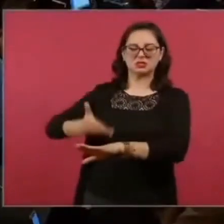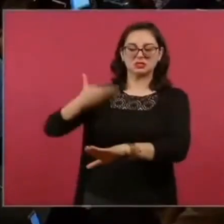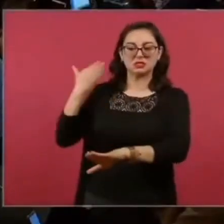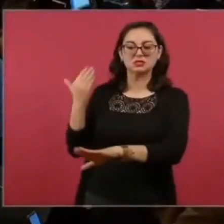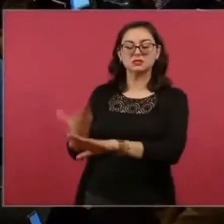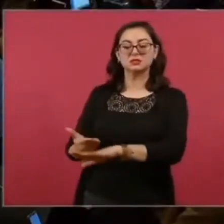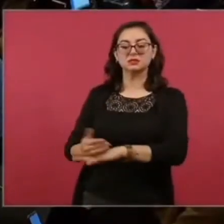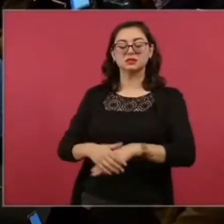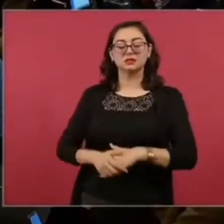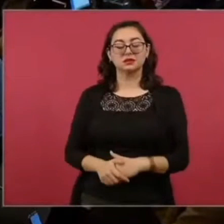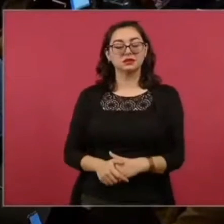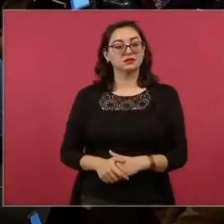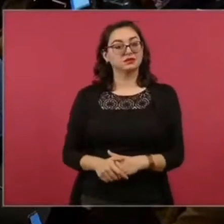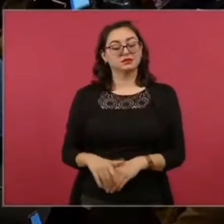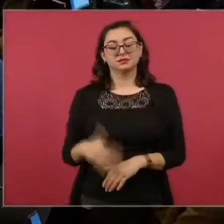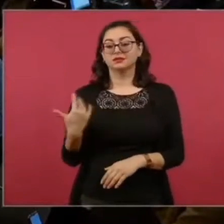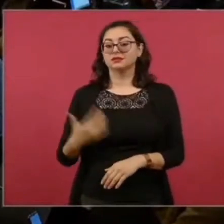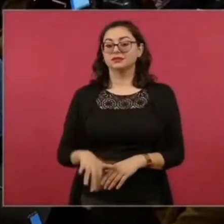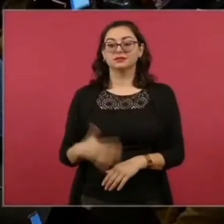lo de